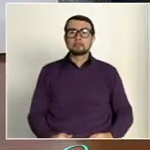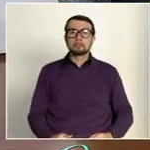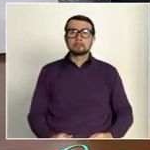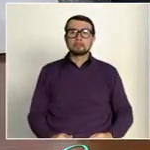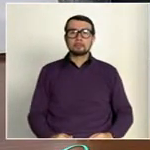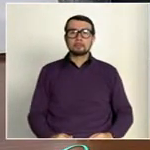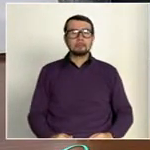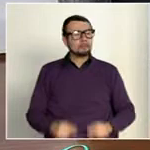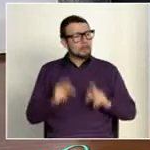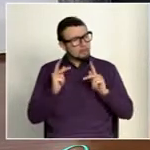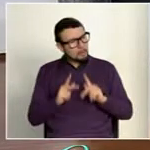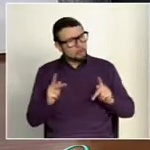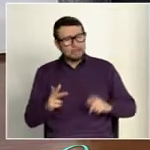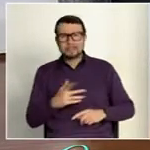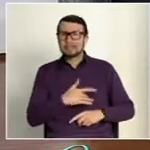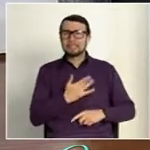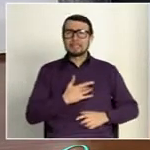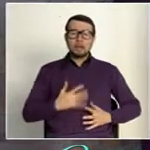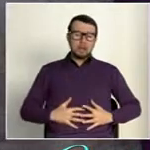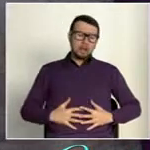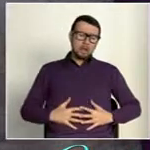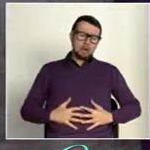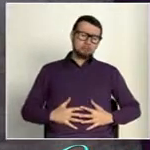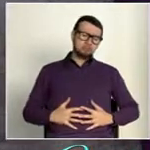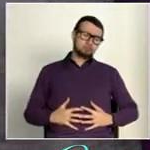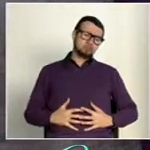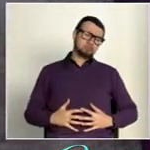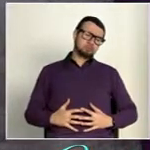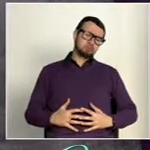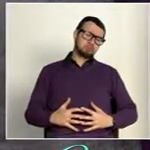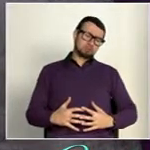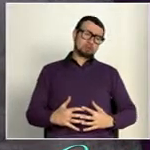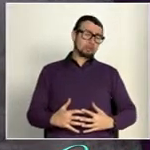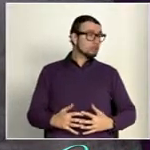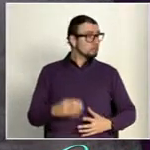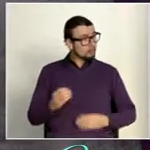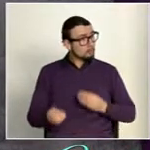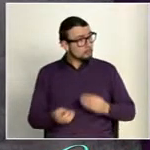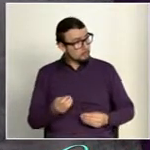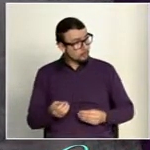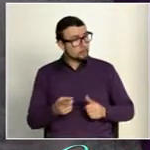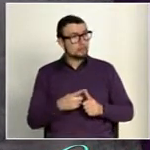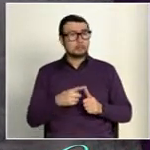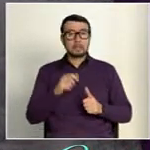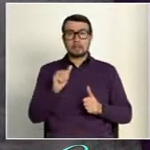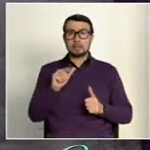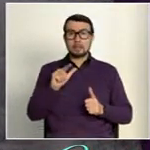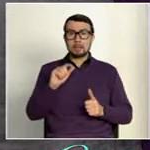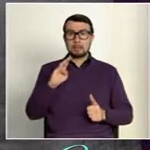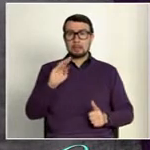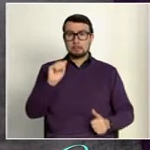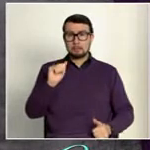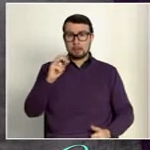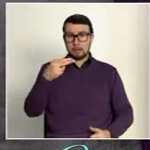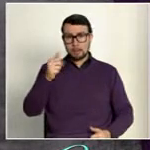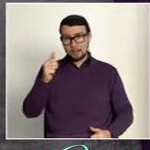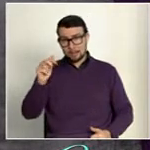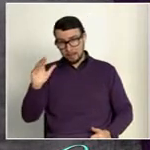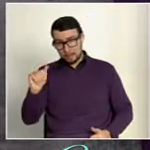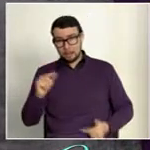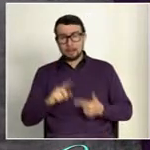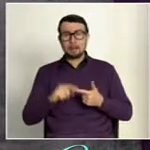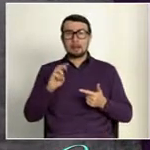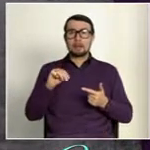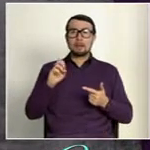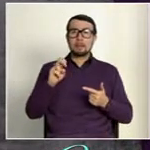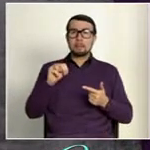Personas que sientan distensión estomacal deben de tomar albahaca, menta o